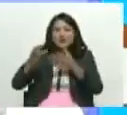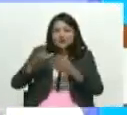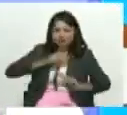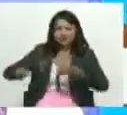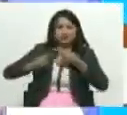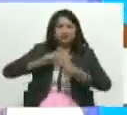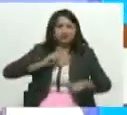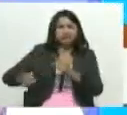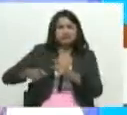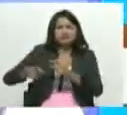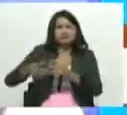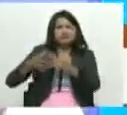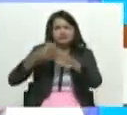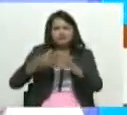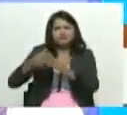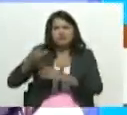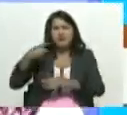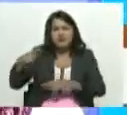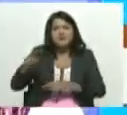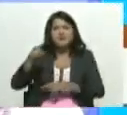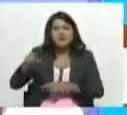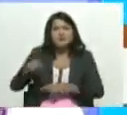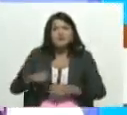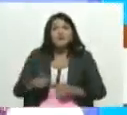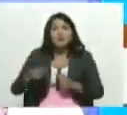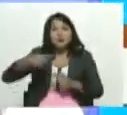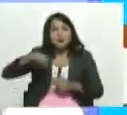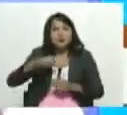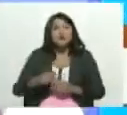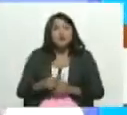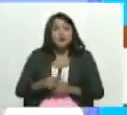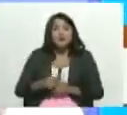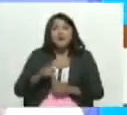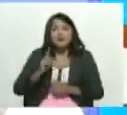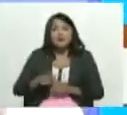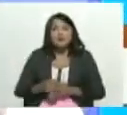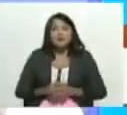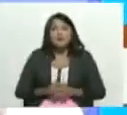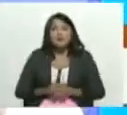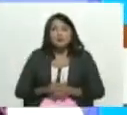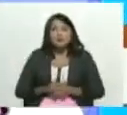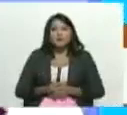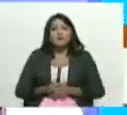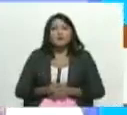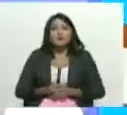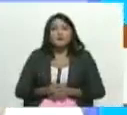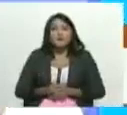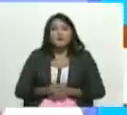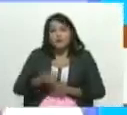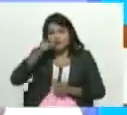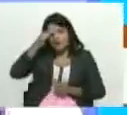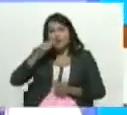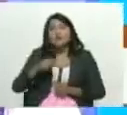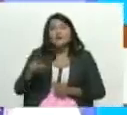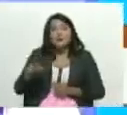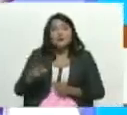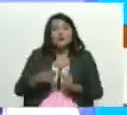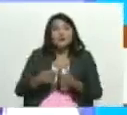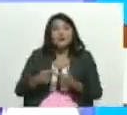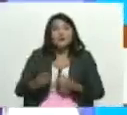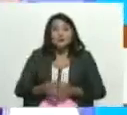tenemos que realizar de manera conjunta en los medios de comunicación a nivel internacional